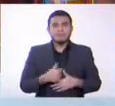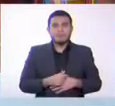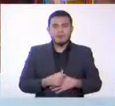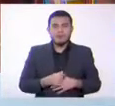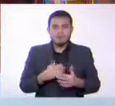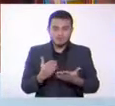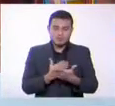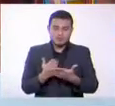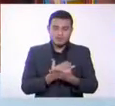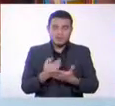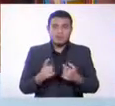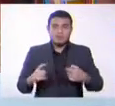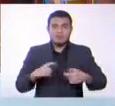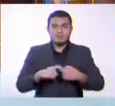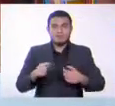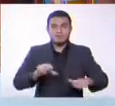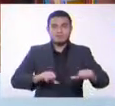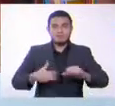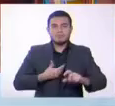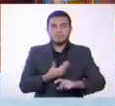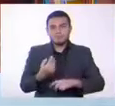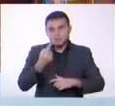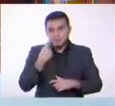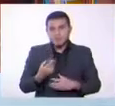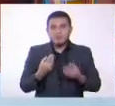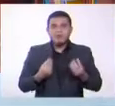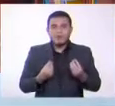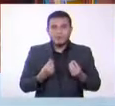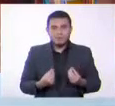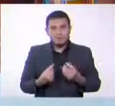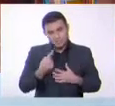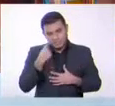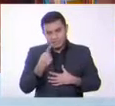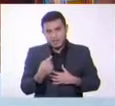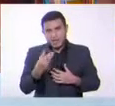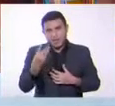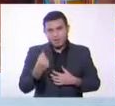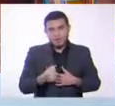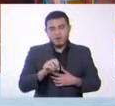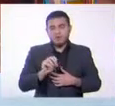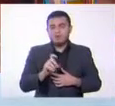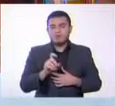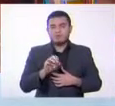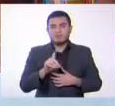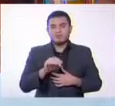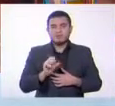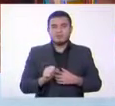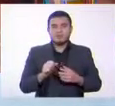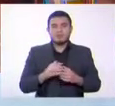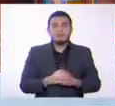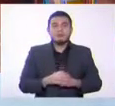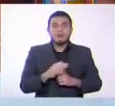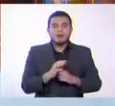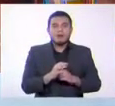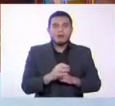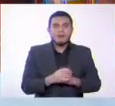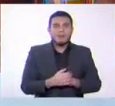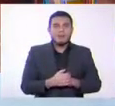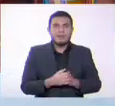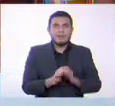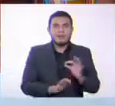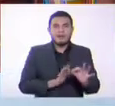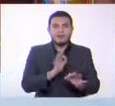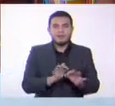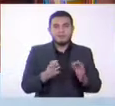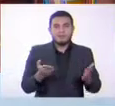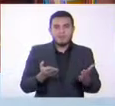enlace químico, veremos cómo se determina el número de oxidación de los átomos cuando se encuentran formando